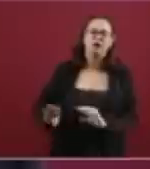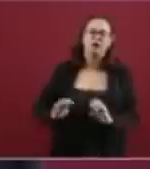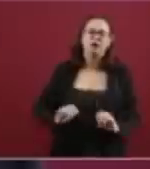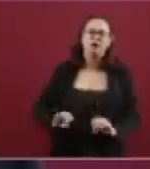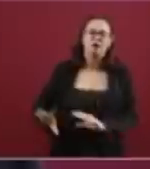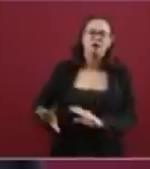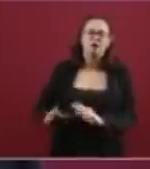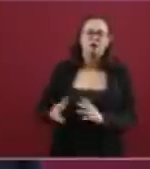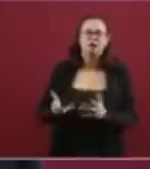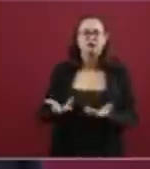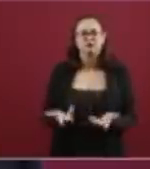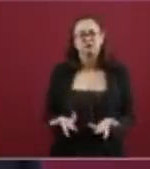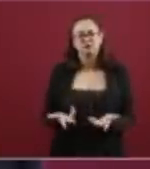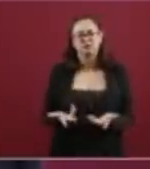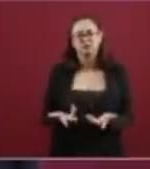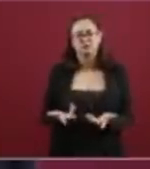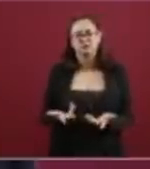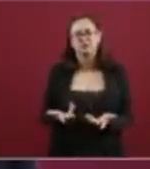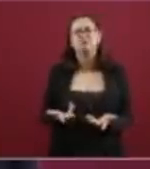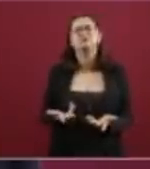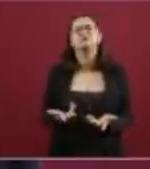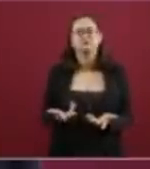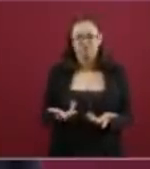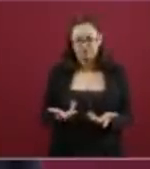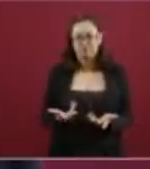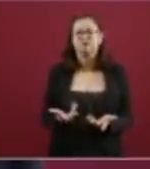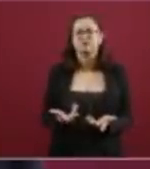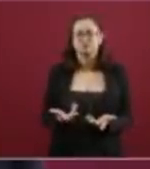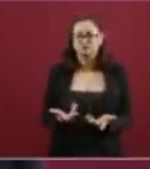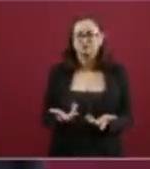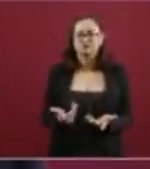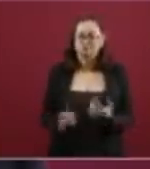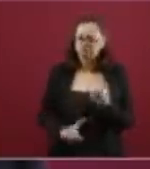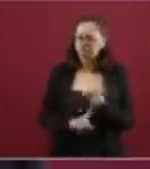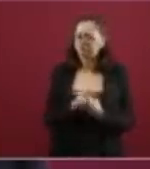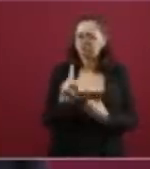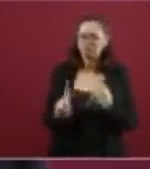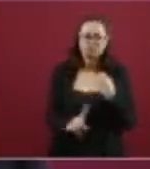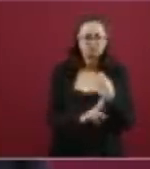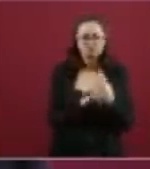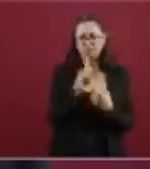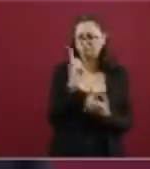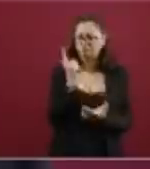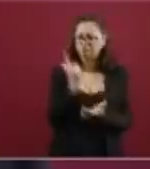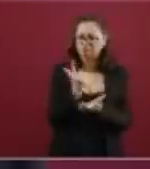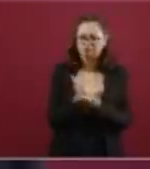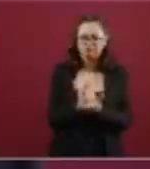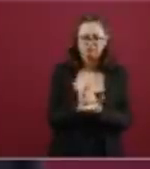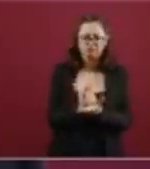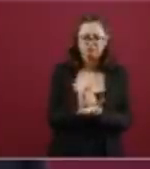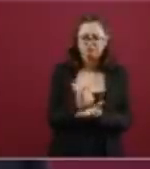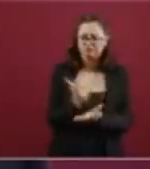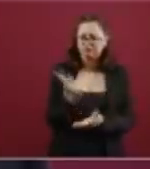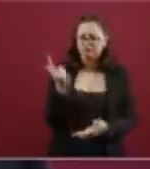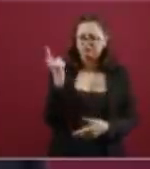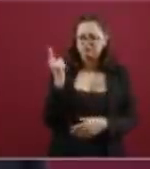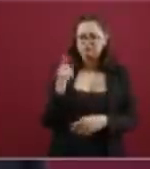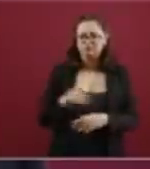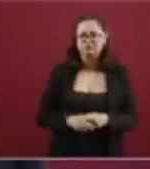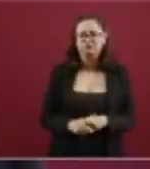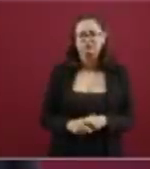y sí está haciendo crisis, pero estamos